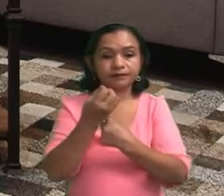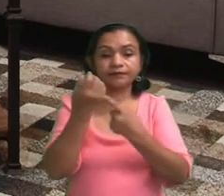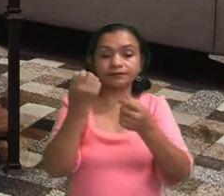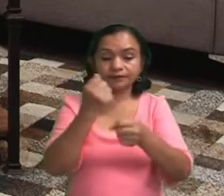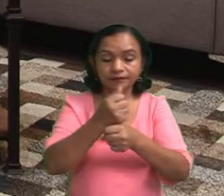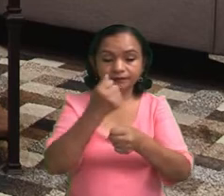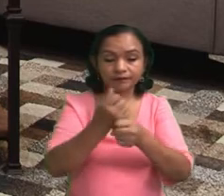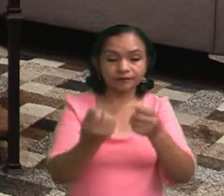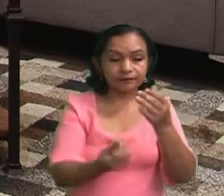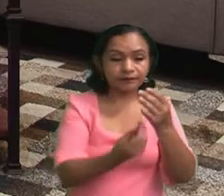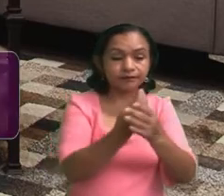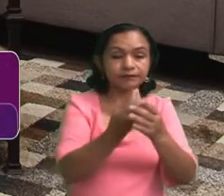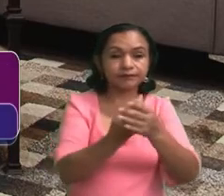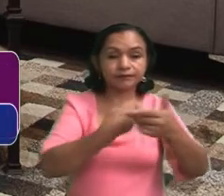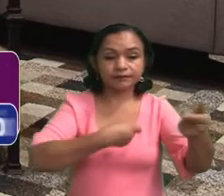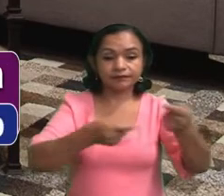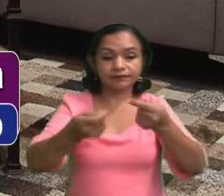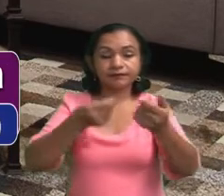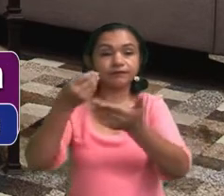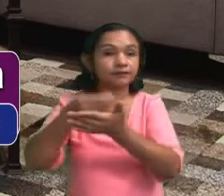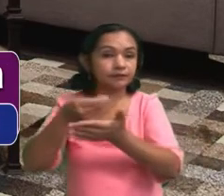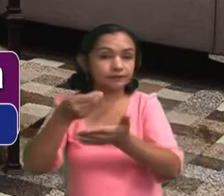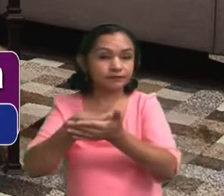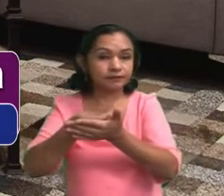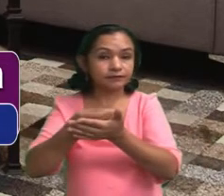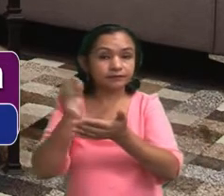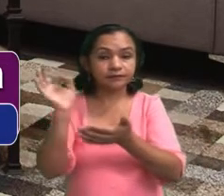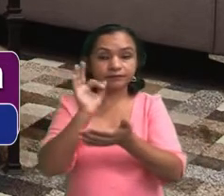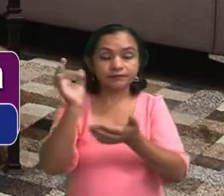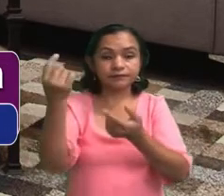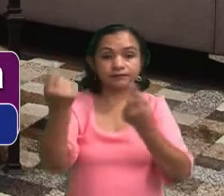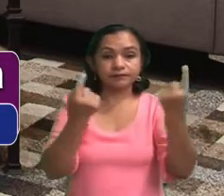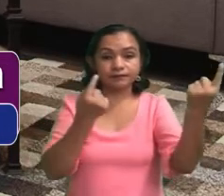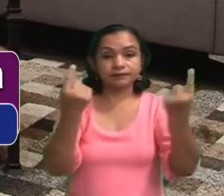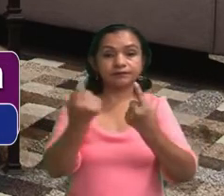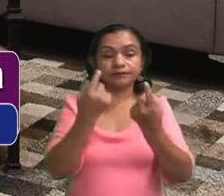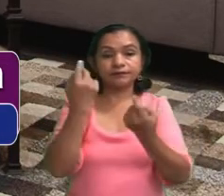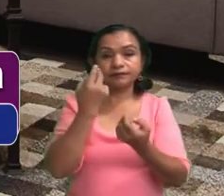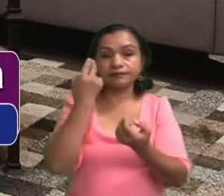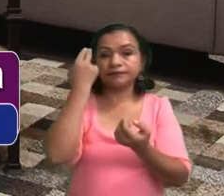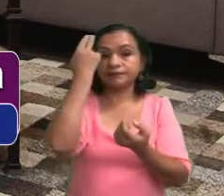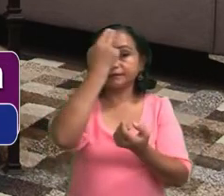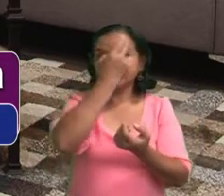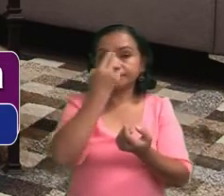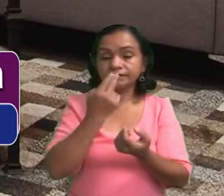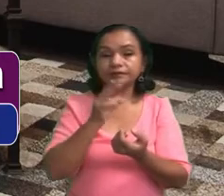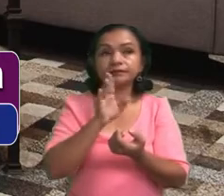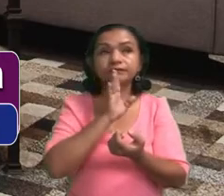producción, consumo y comercio, ¿verdad?, de manera directa en la consulta. Sí, sí. Estamos